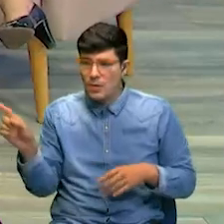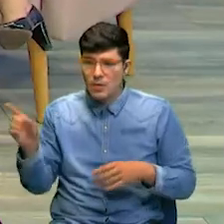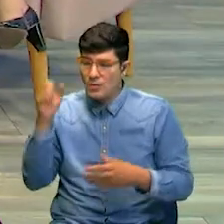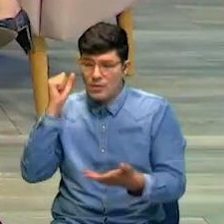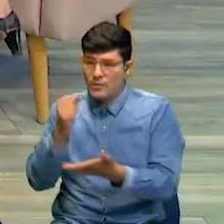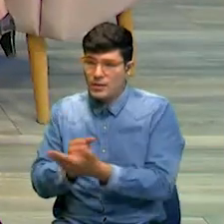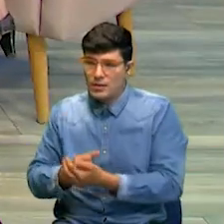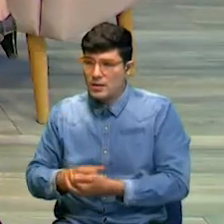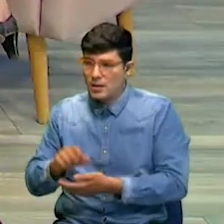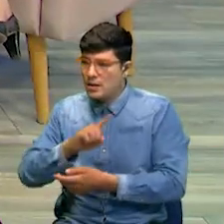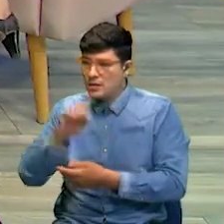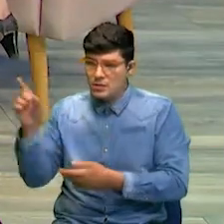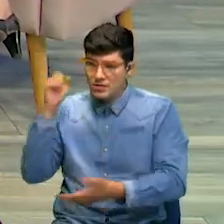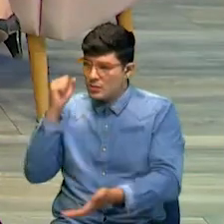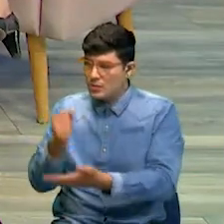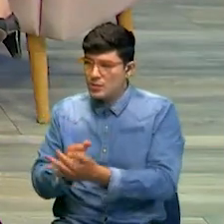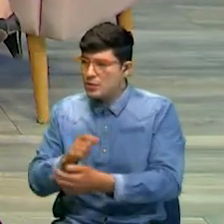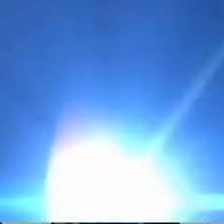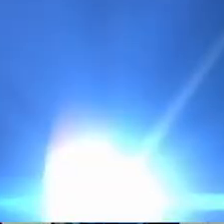No. No rotundamente.